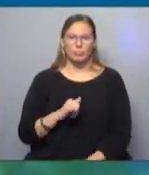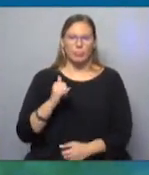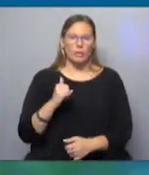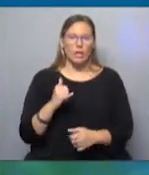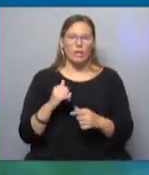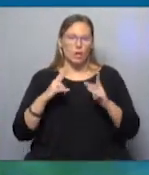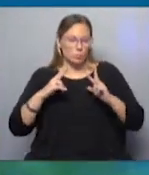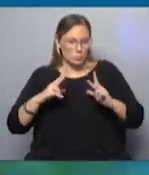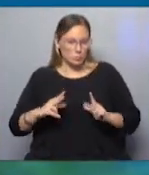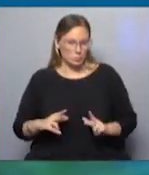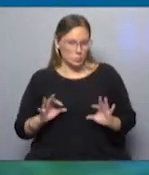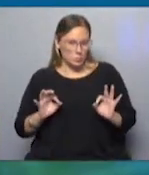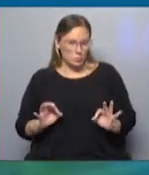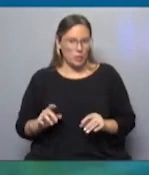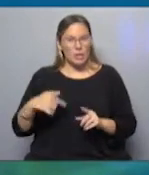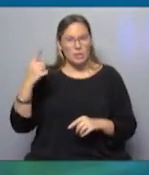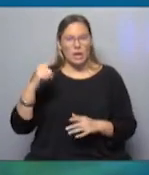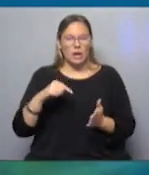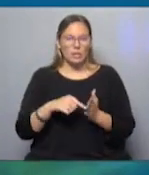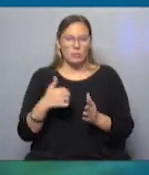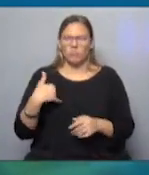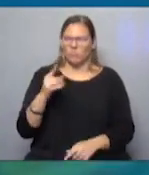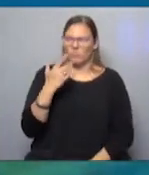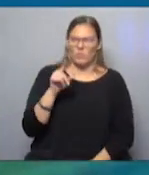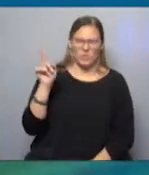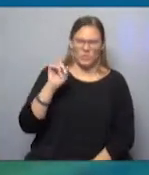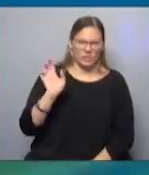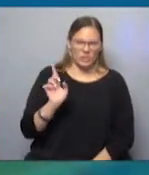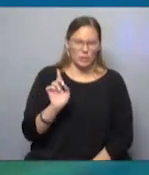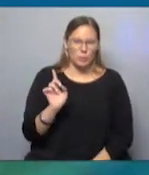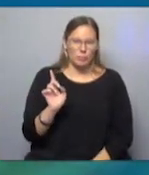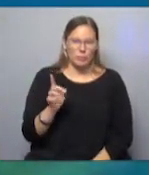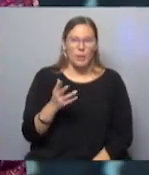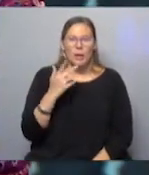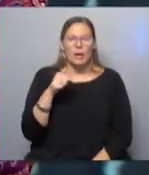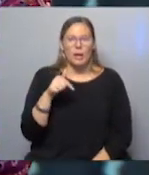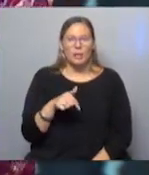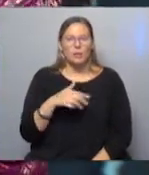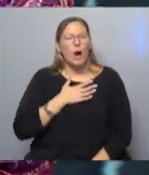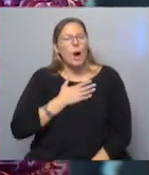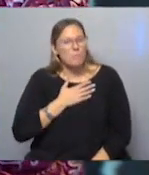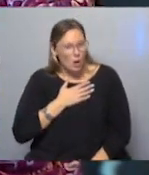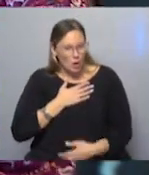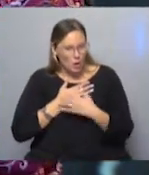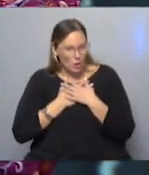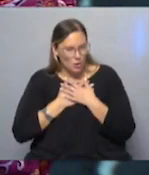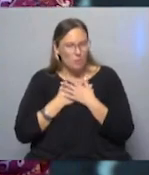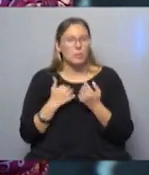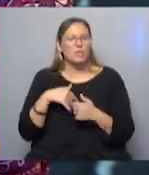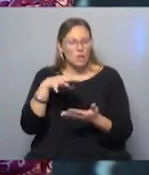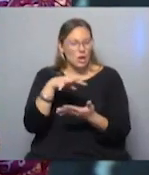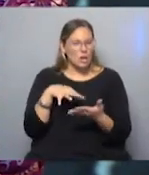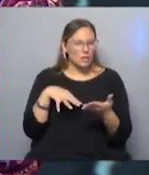distinguido de allá de buenos aires me encanta esta sección de amor porque por ahí